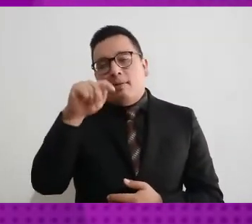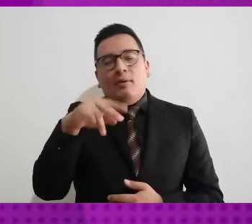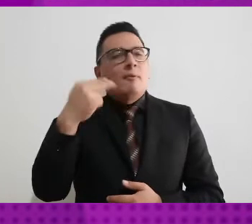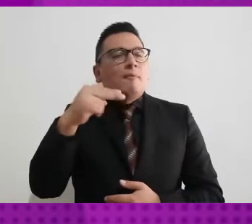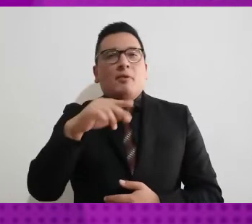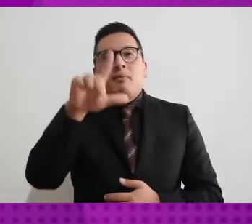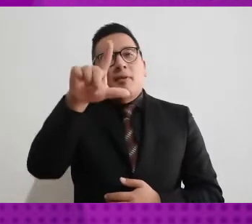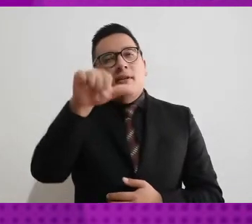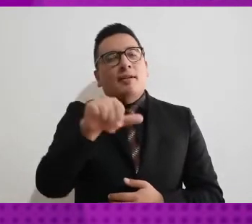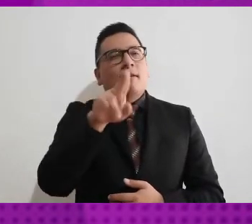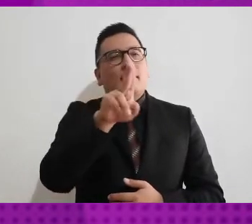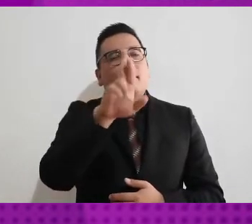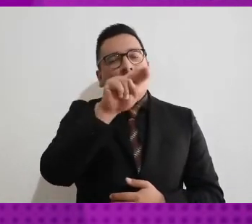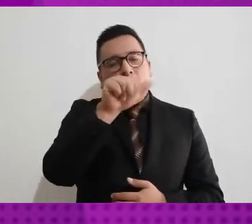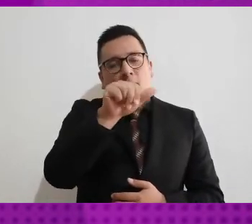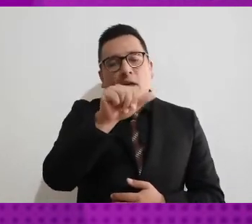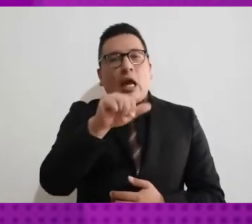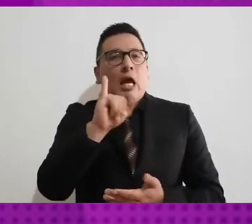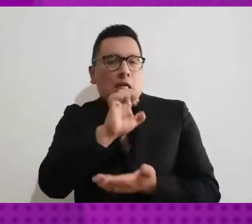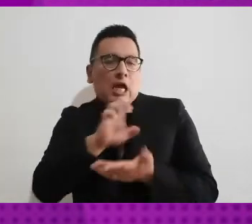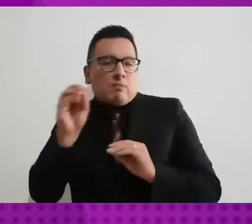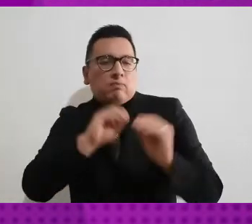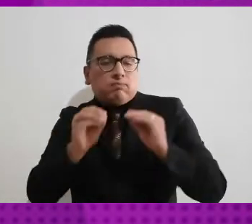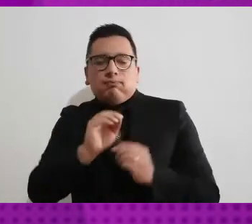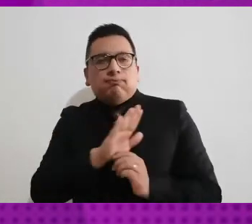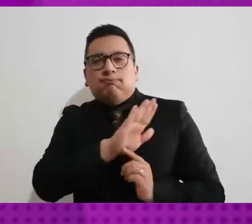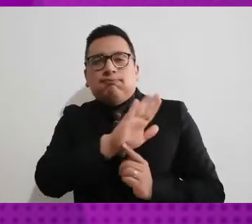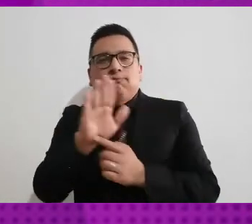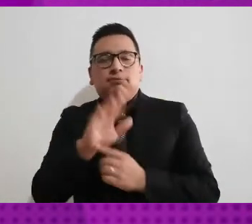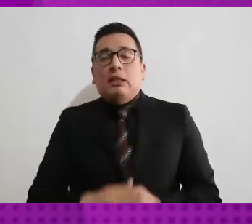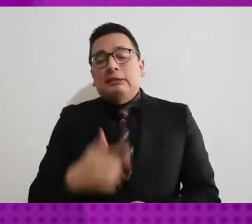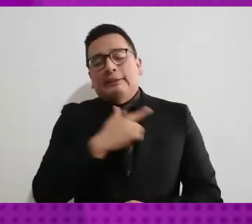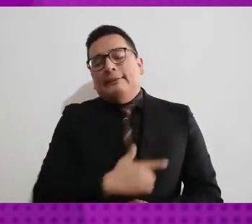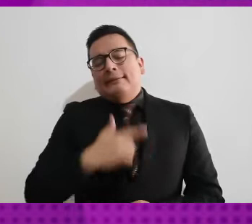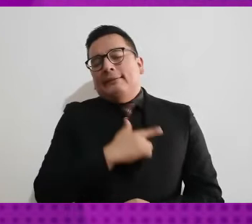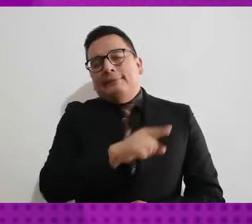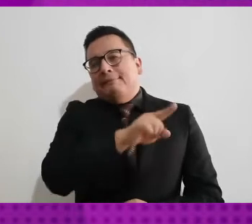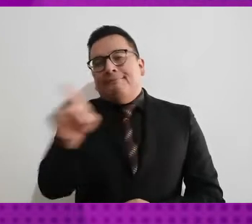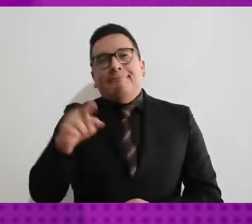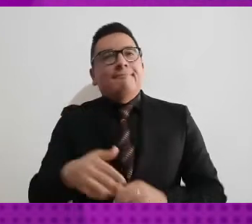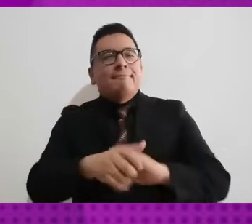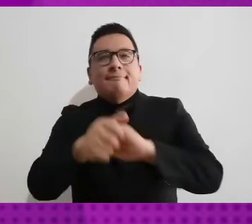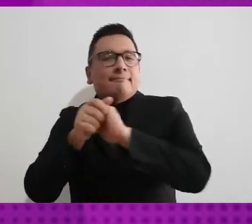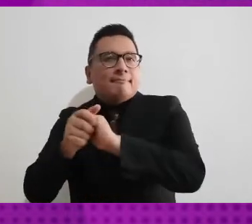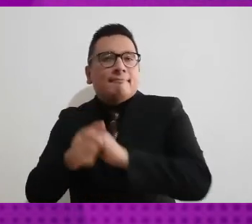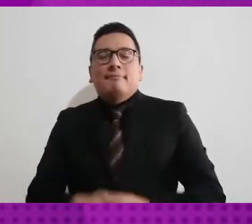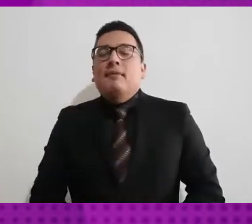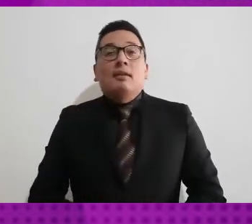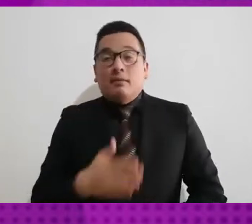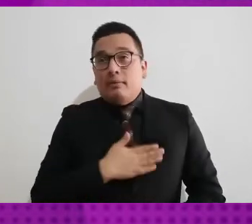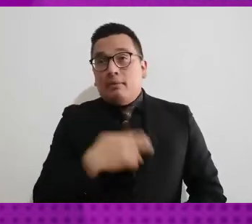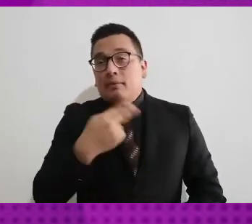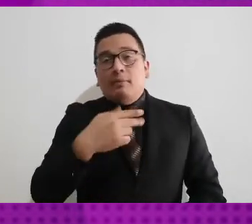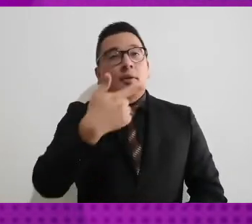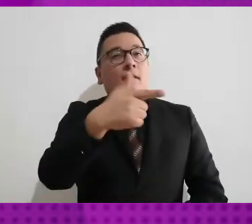programa de radio y televisión del Instituto Electoral de Coahuila. Me da muchísimo gusto saludarles. Mi nombre es Gaby de León, soy